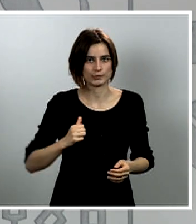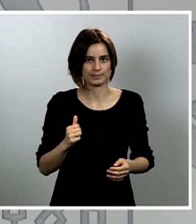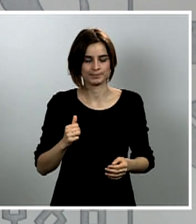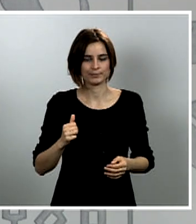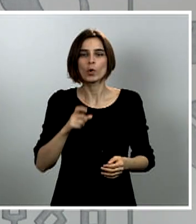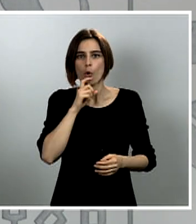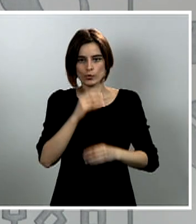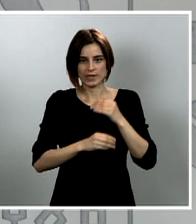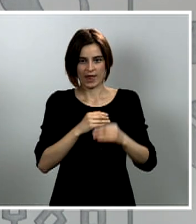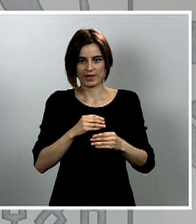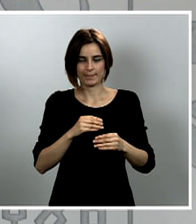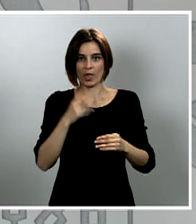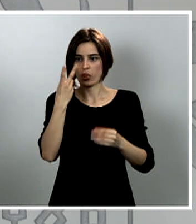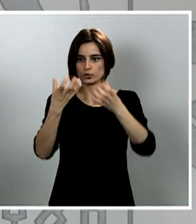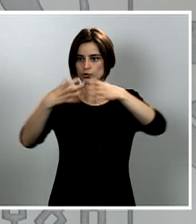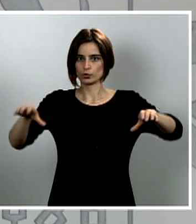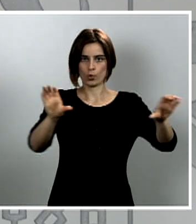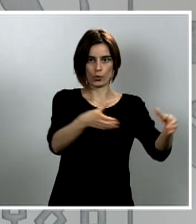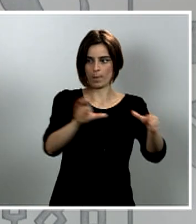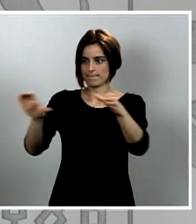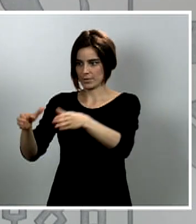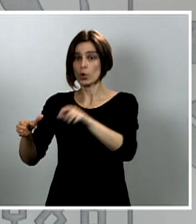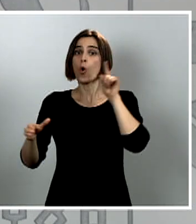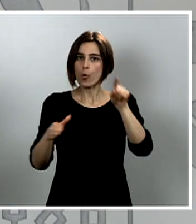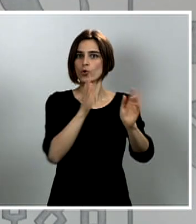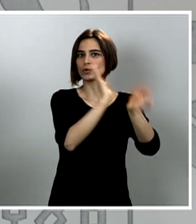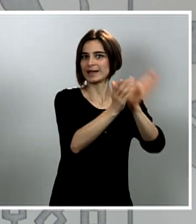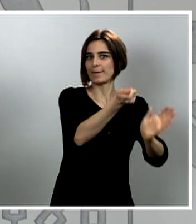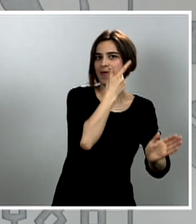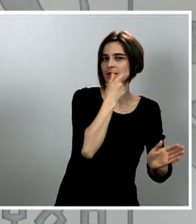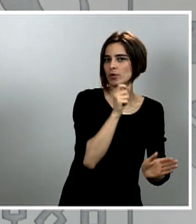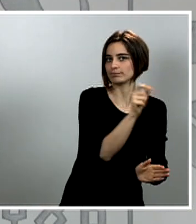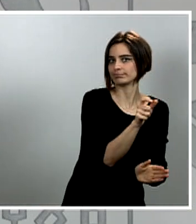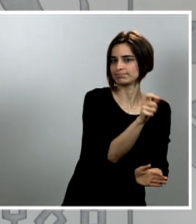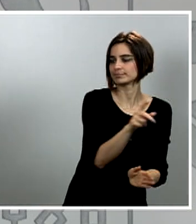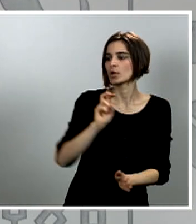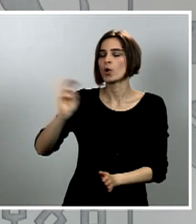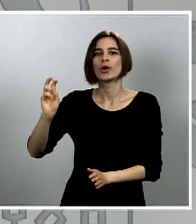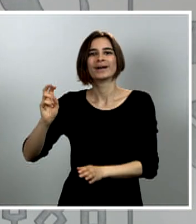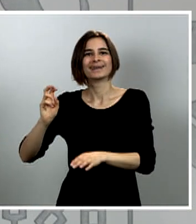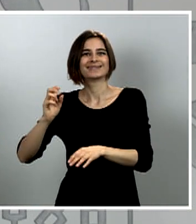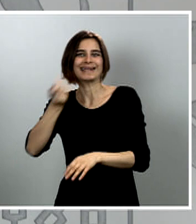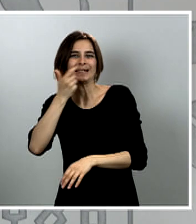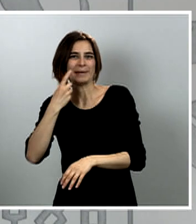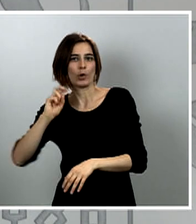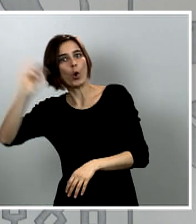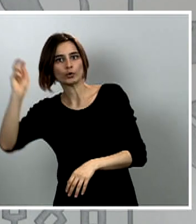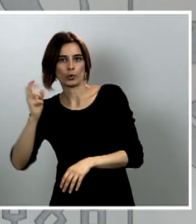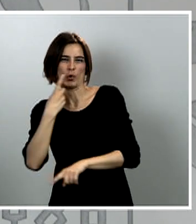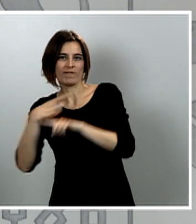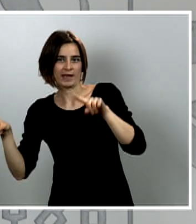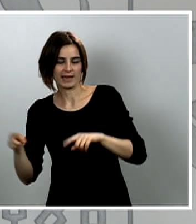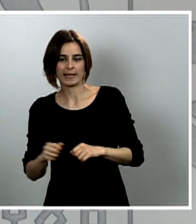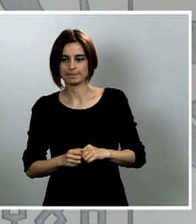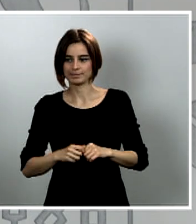grupo al que se le da otra cosa que no es ese tratamiento, y se puede valorar si la evolución clínica, la evolución de